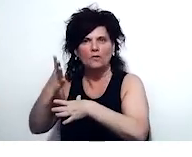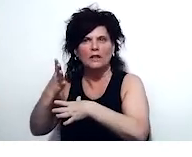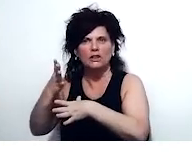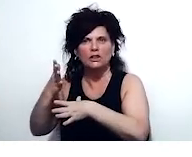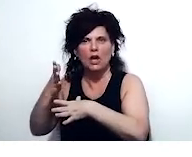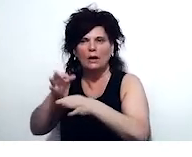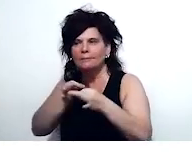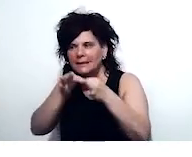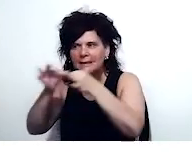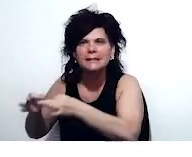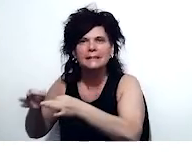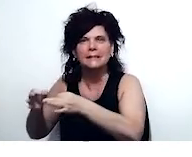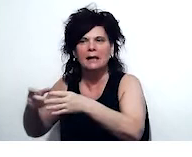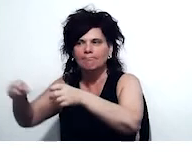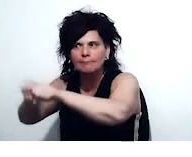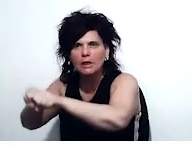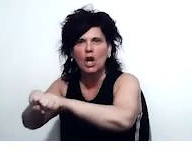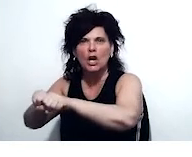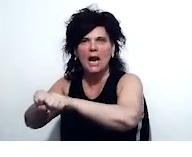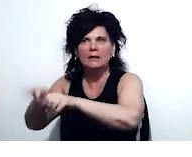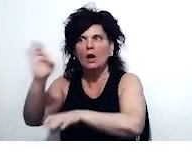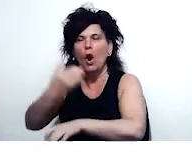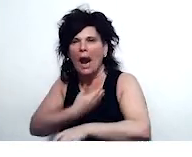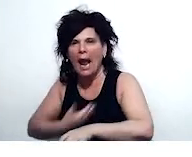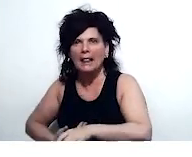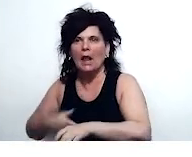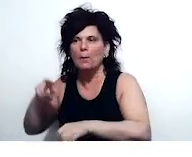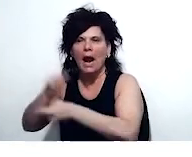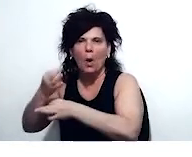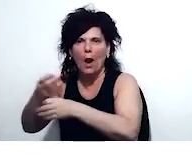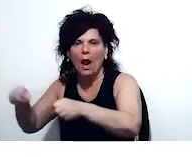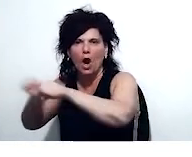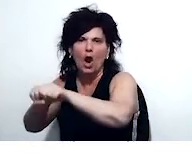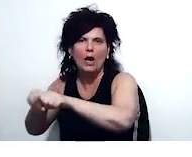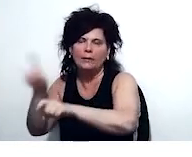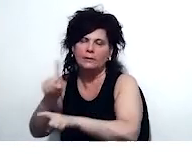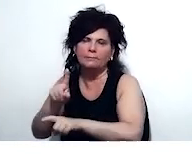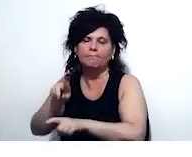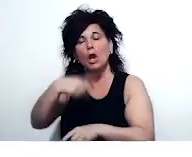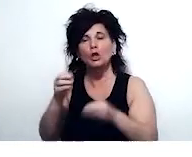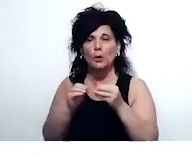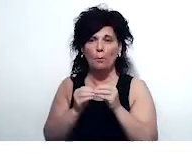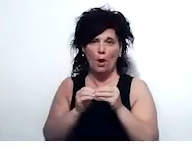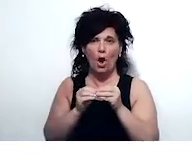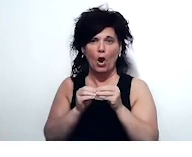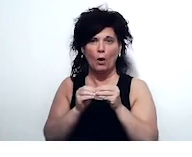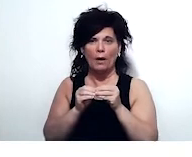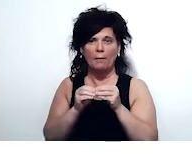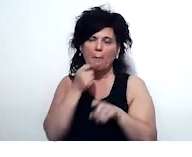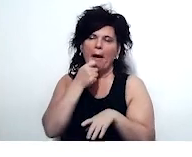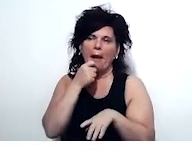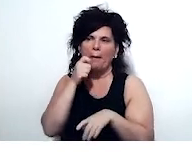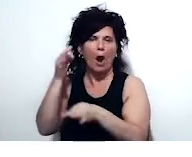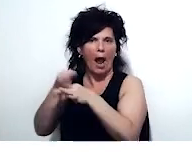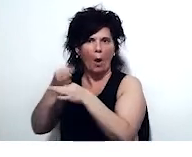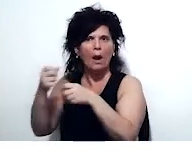involucre para poder, o el Estado, para poder terminar conectando esa escuela. Otro problema que hay, ya supongamos que la